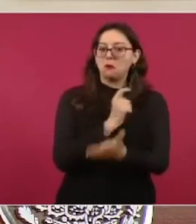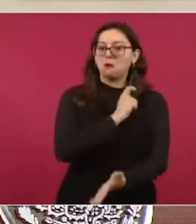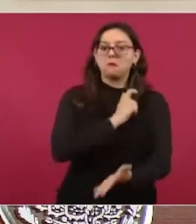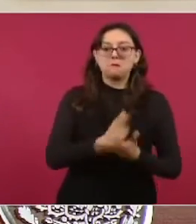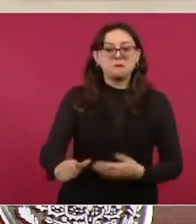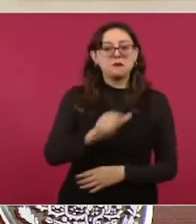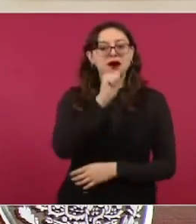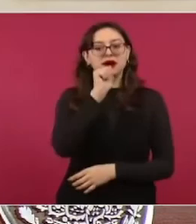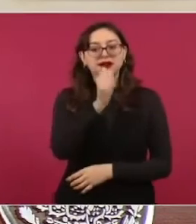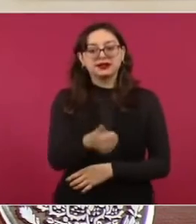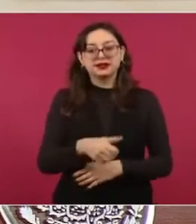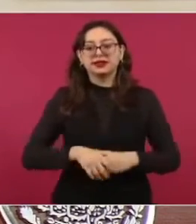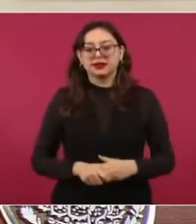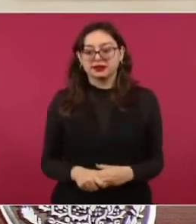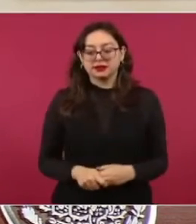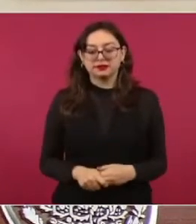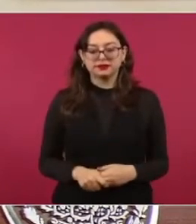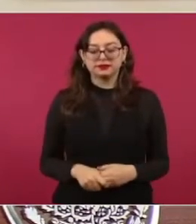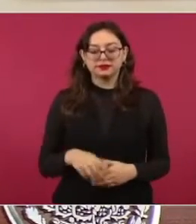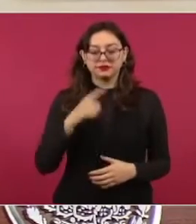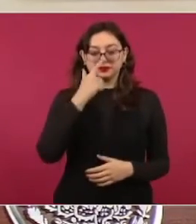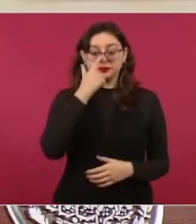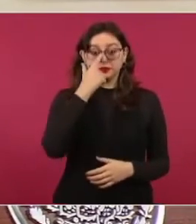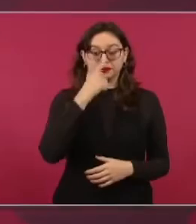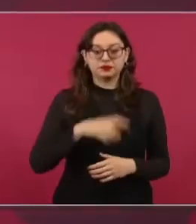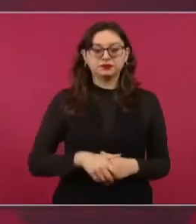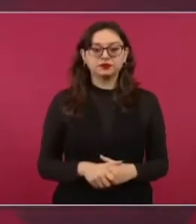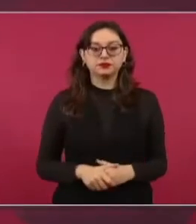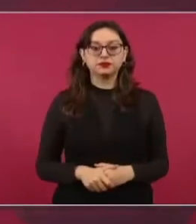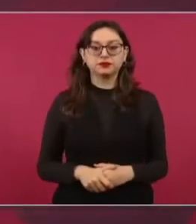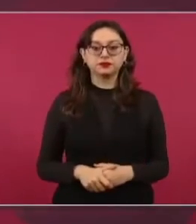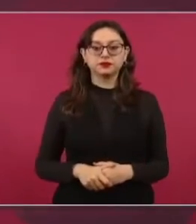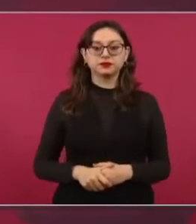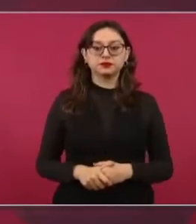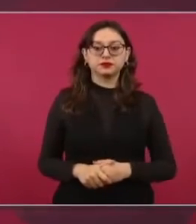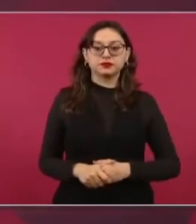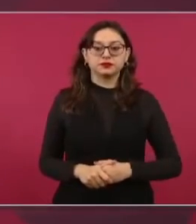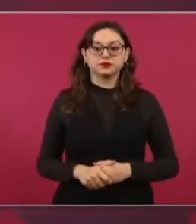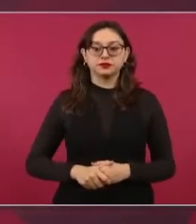Entregaron las pensiones para su administración